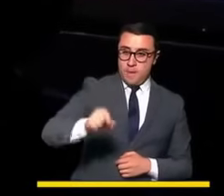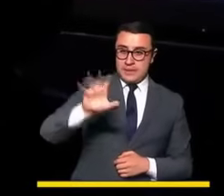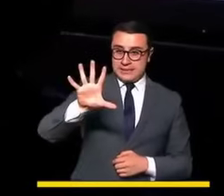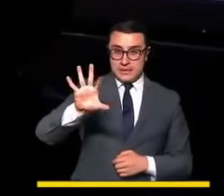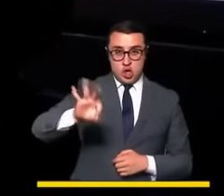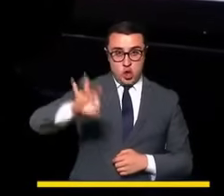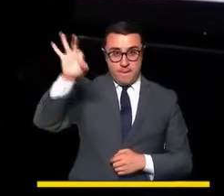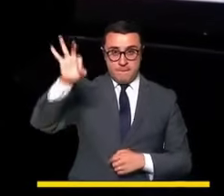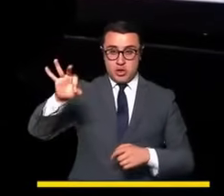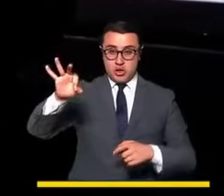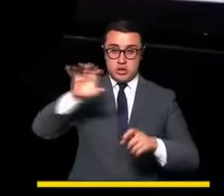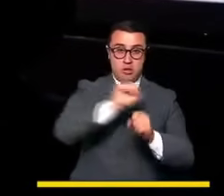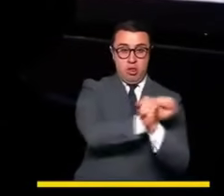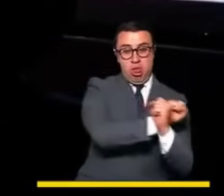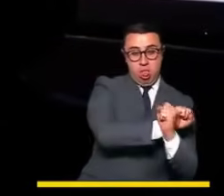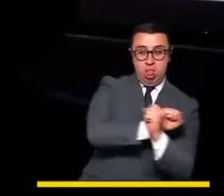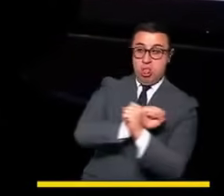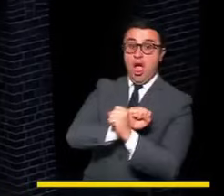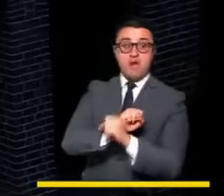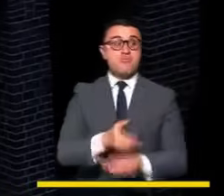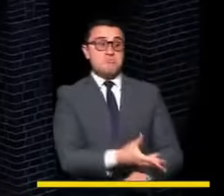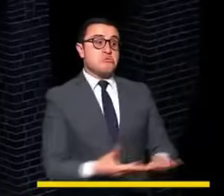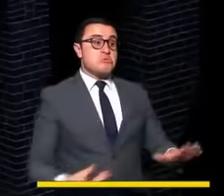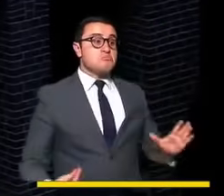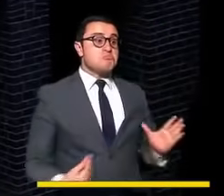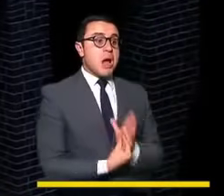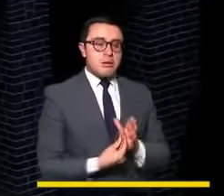60,5% en secuestro extorsivo.